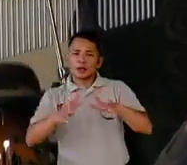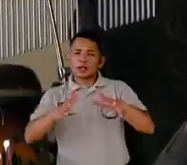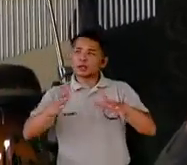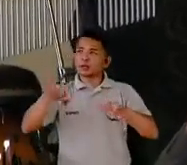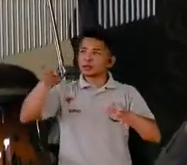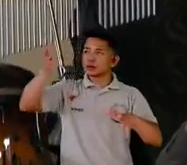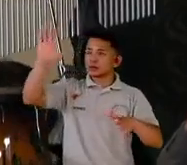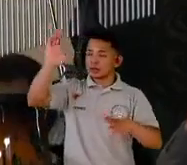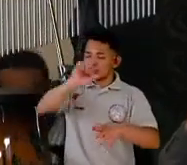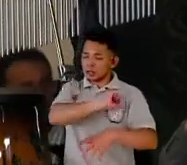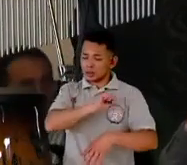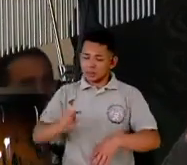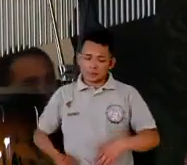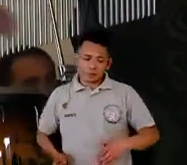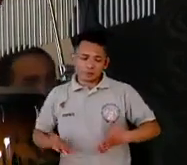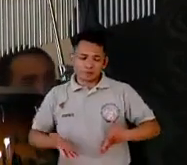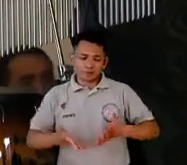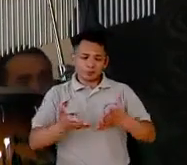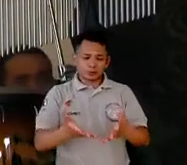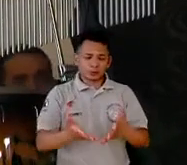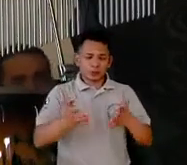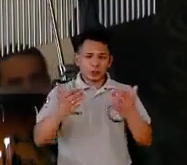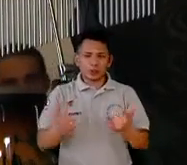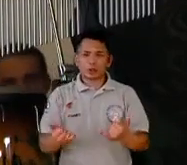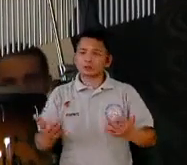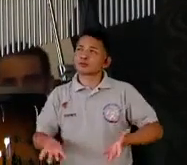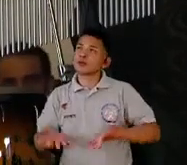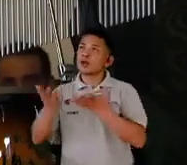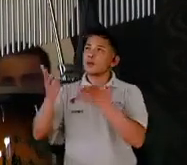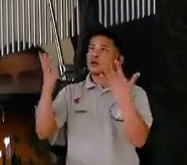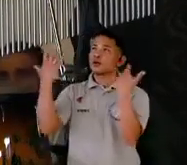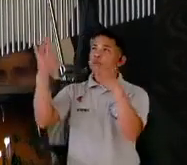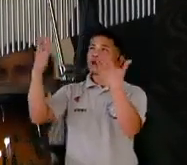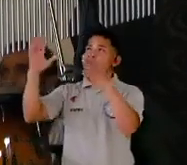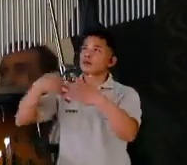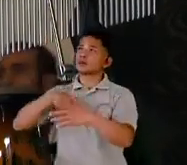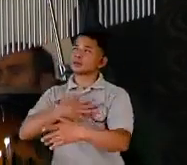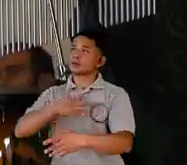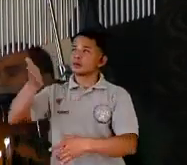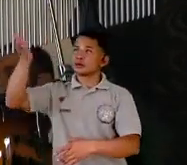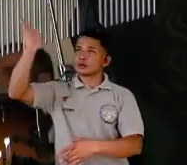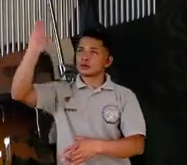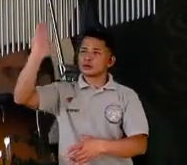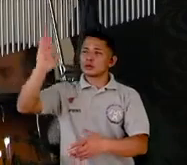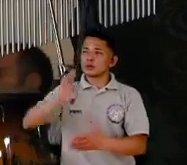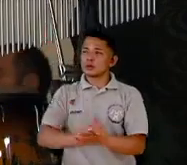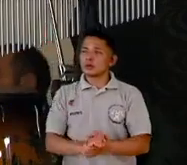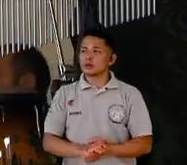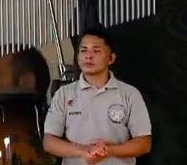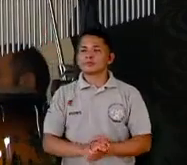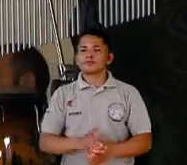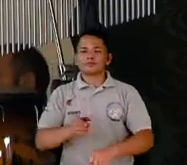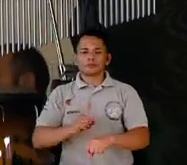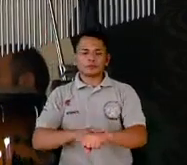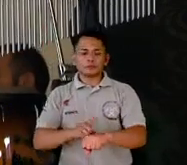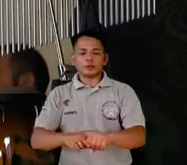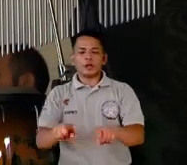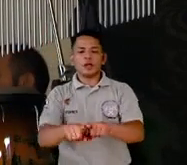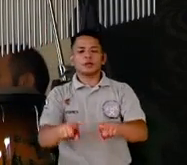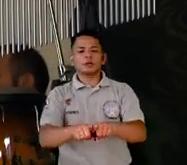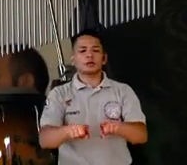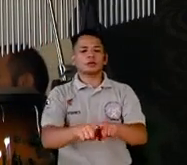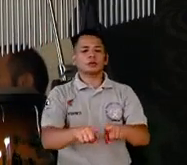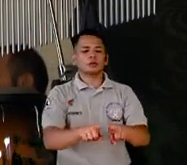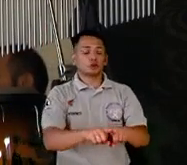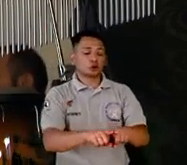en este lugar. Demos una alabanza a nuestro Dios. Mientras los hermanos están recibiendo la